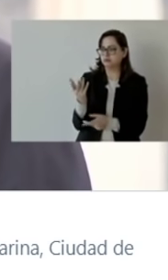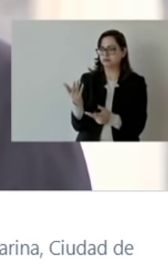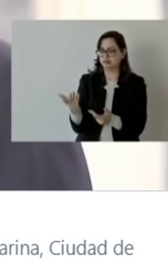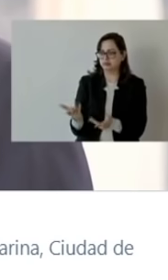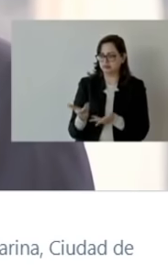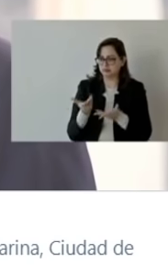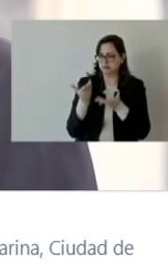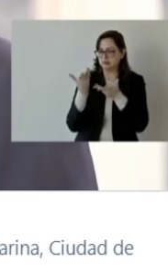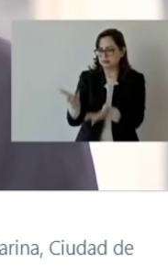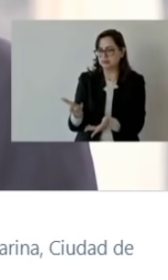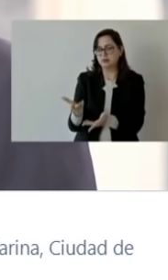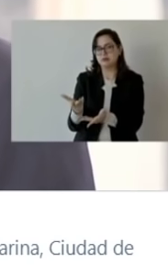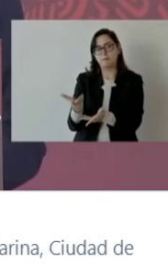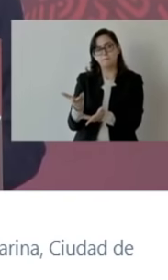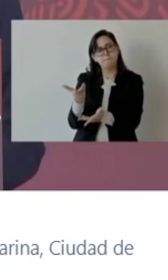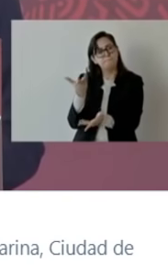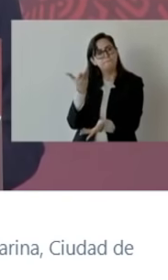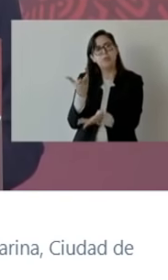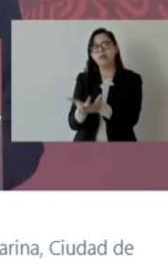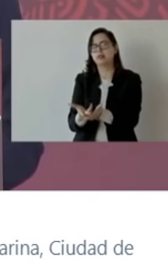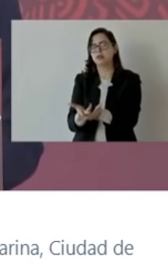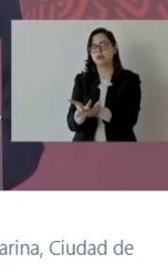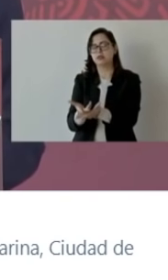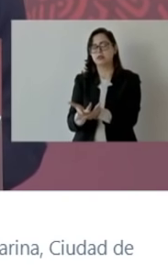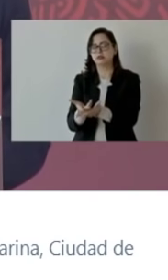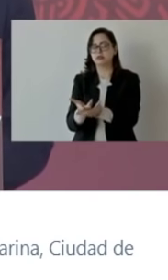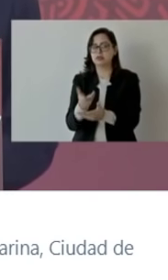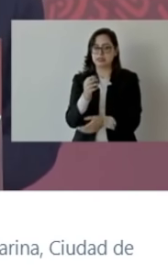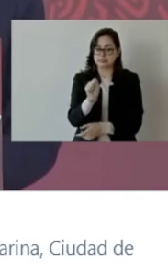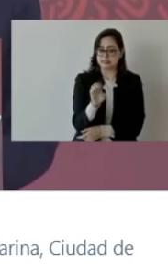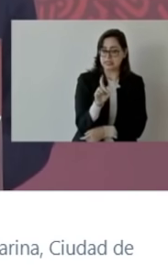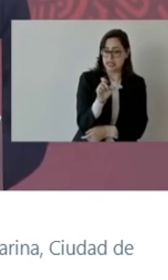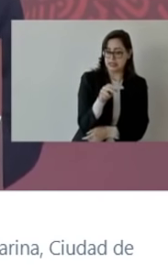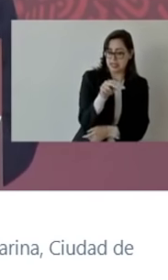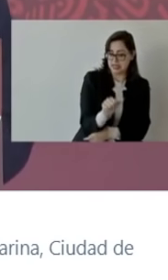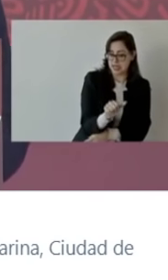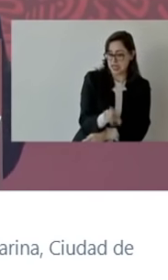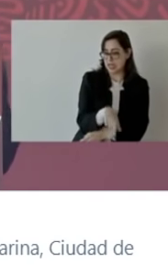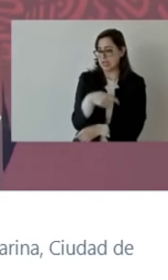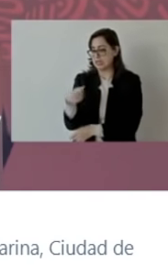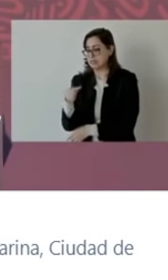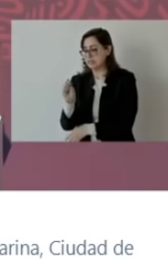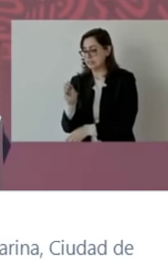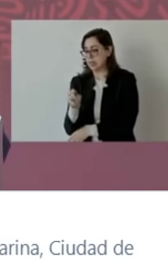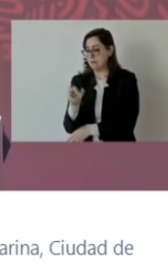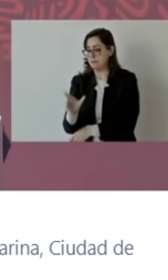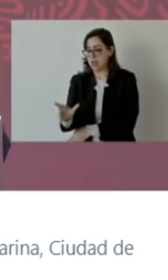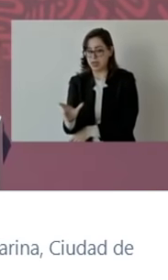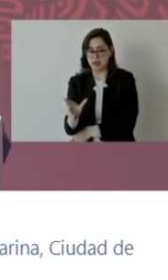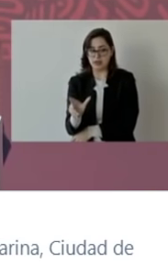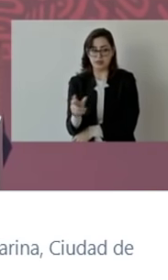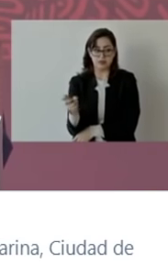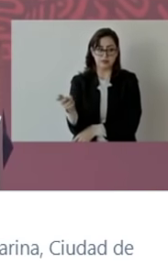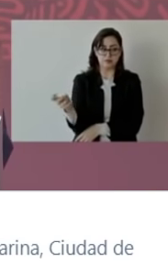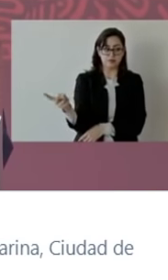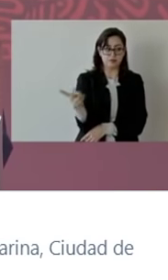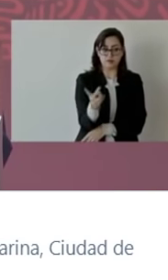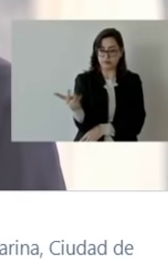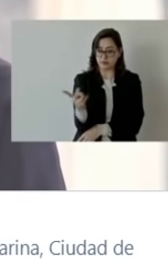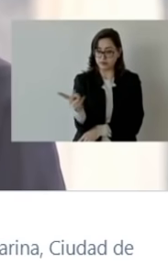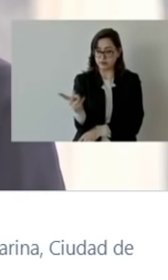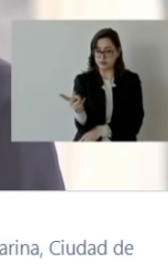las dos instituciones, la Secretaría de la Defensa y la Secretaría de Marina, se